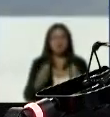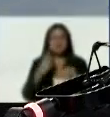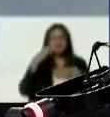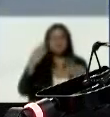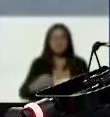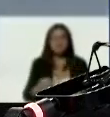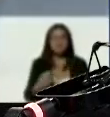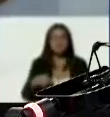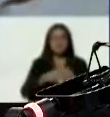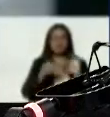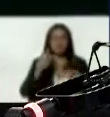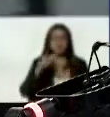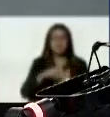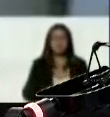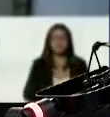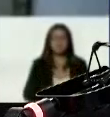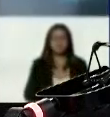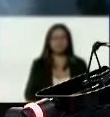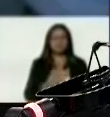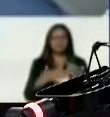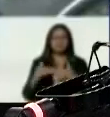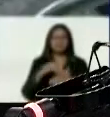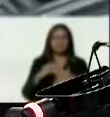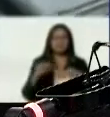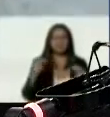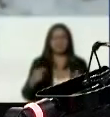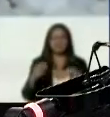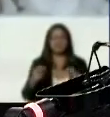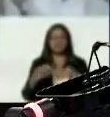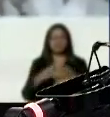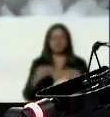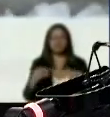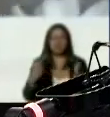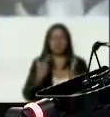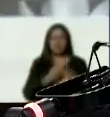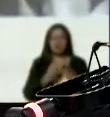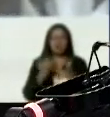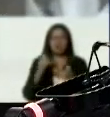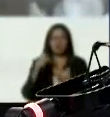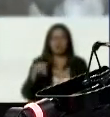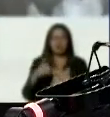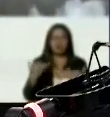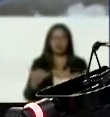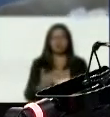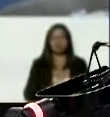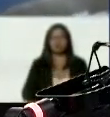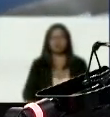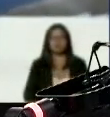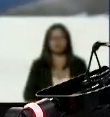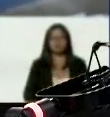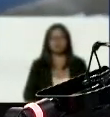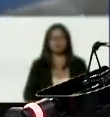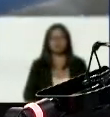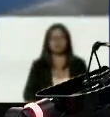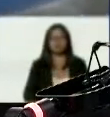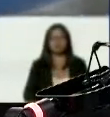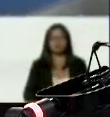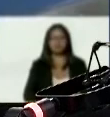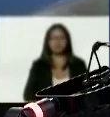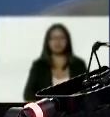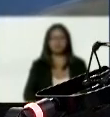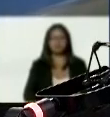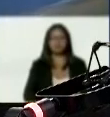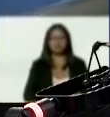usted deberíamos asumir la Semana Santa? La Semana Santa, creo que el sentido